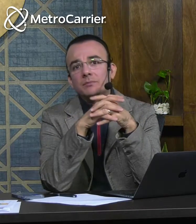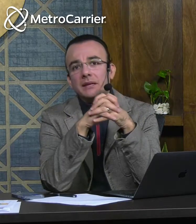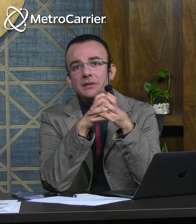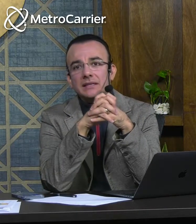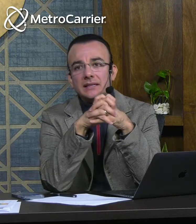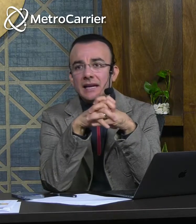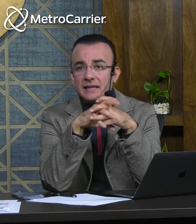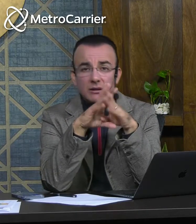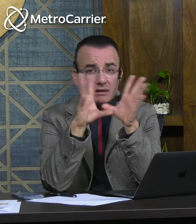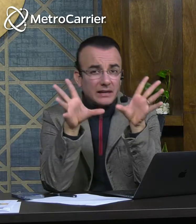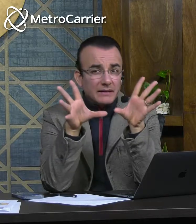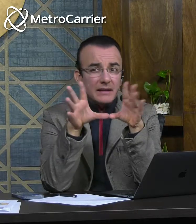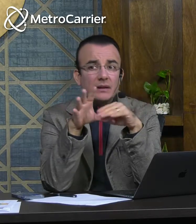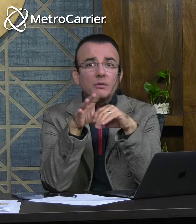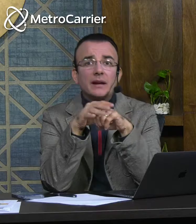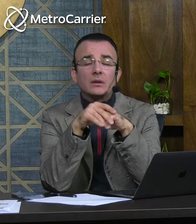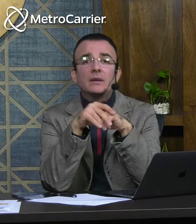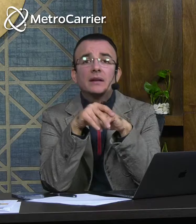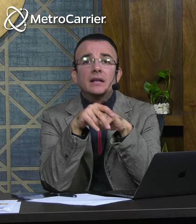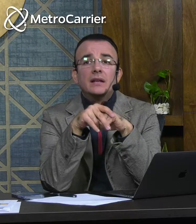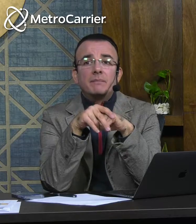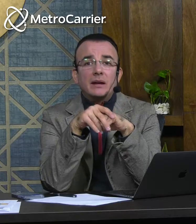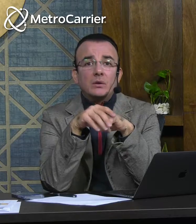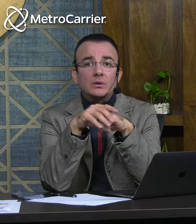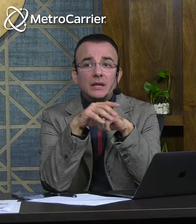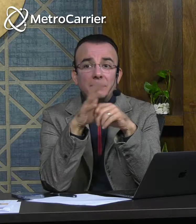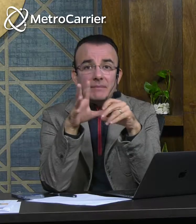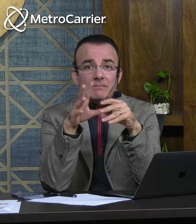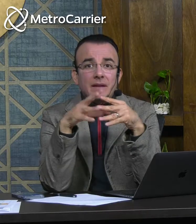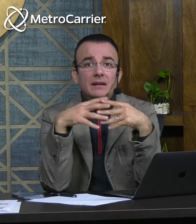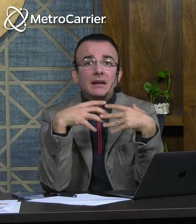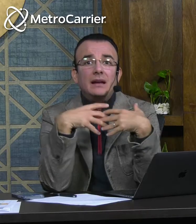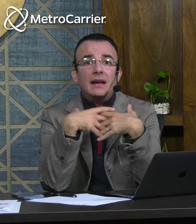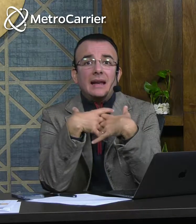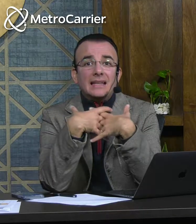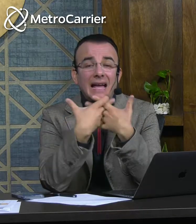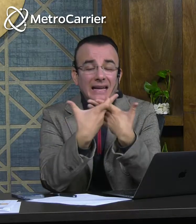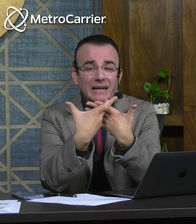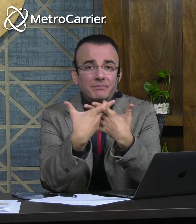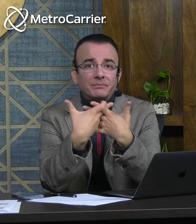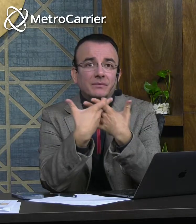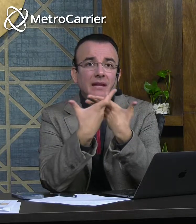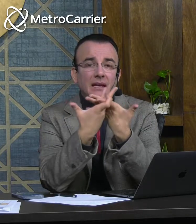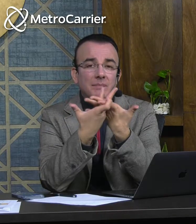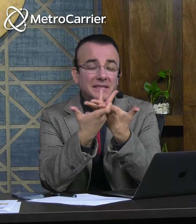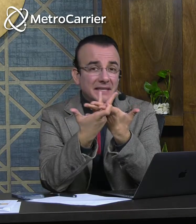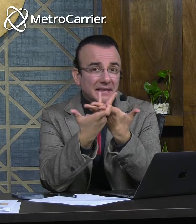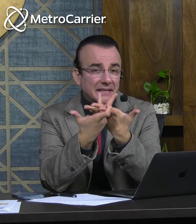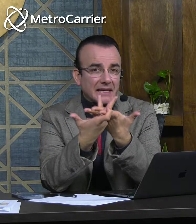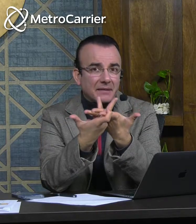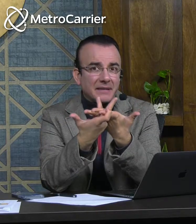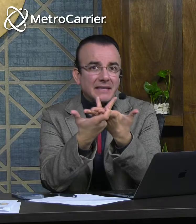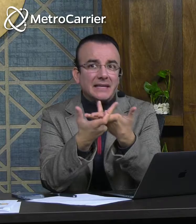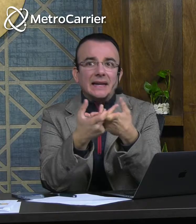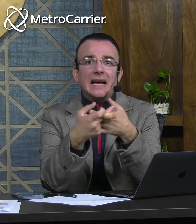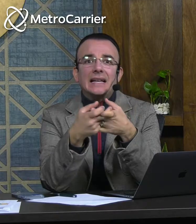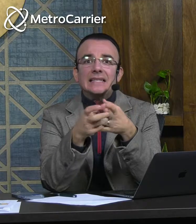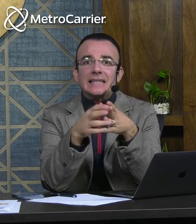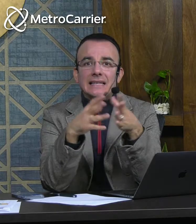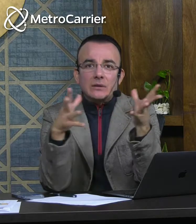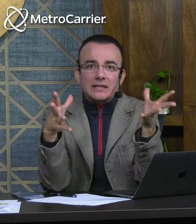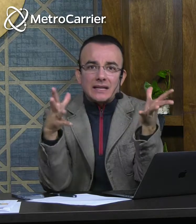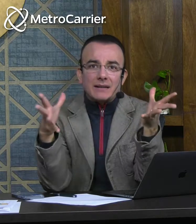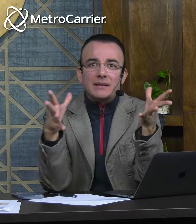los periodistas de cualquier nivel de gobierno pero también el ataque del presidente hacia carmen aristegui ha